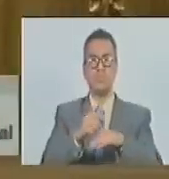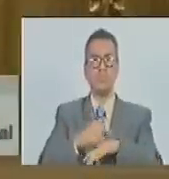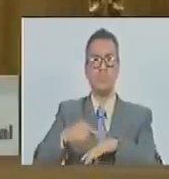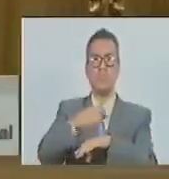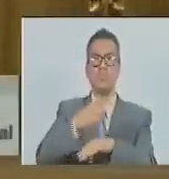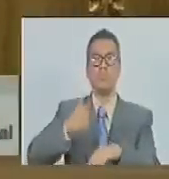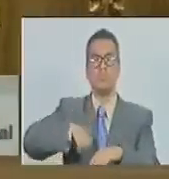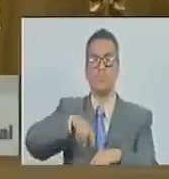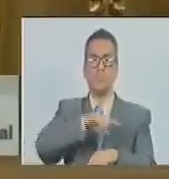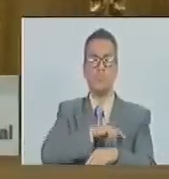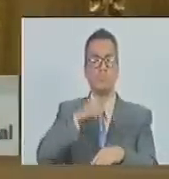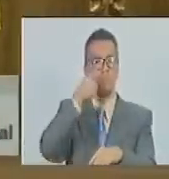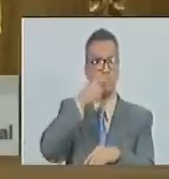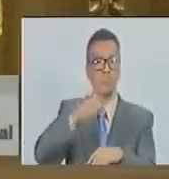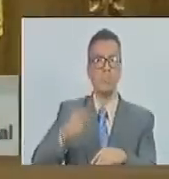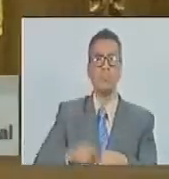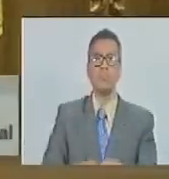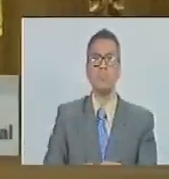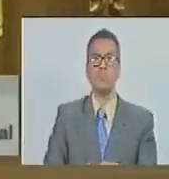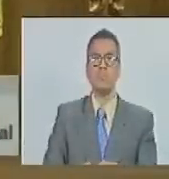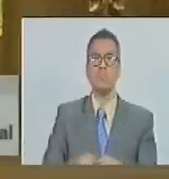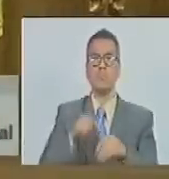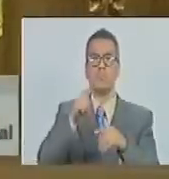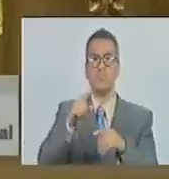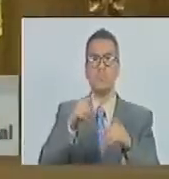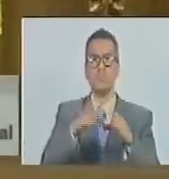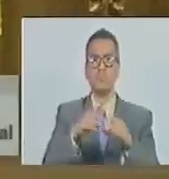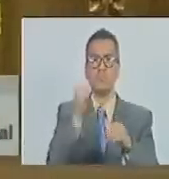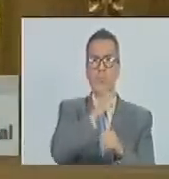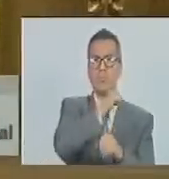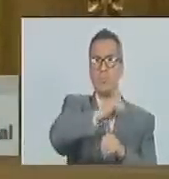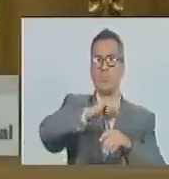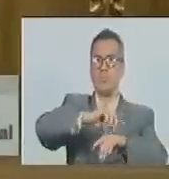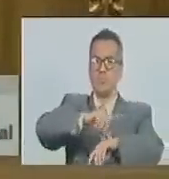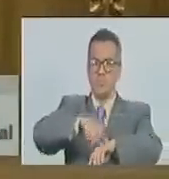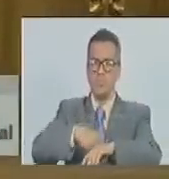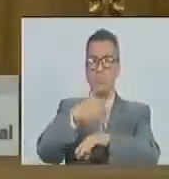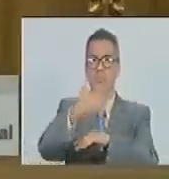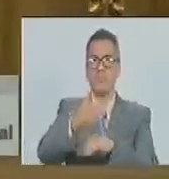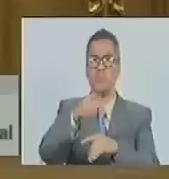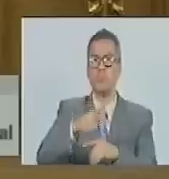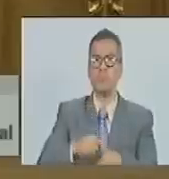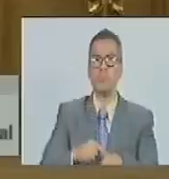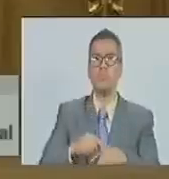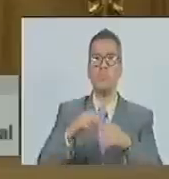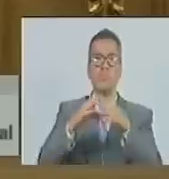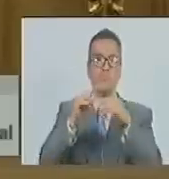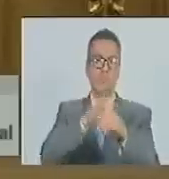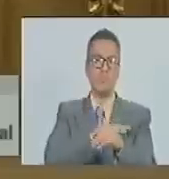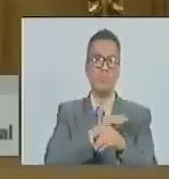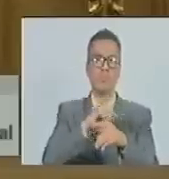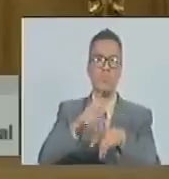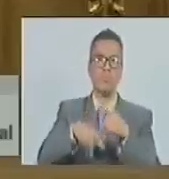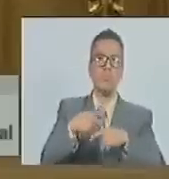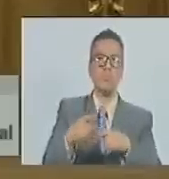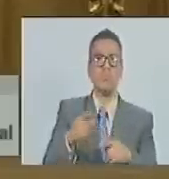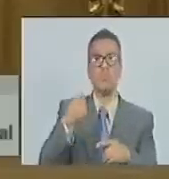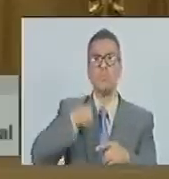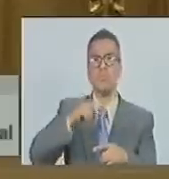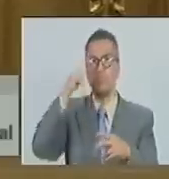por nuestro pueblo. Por ello, los crímenes son mucho más allá de la inmunidad per se, sino que hay